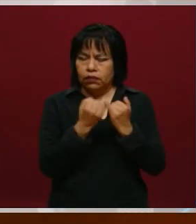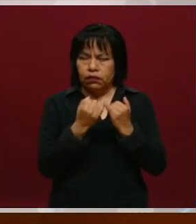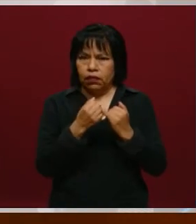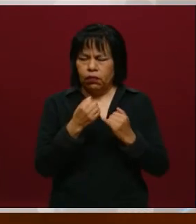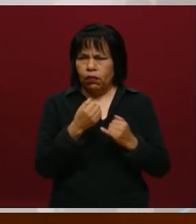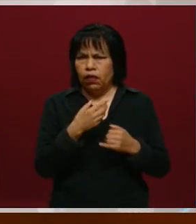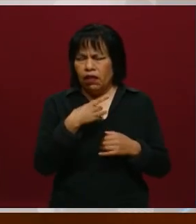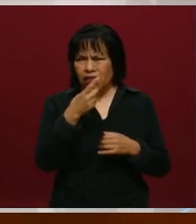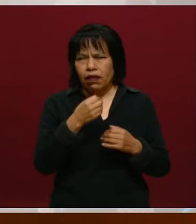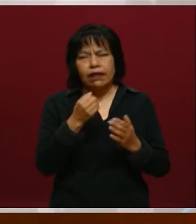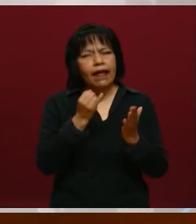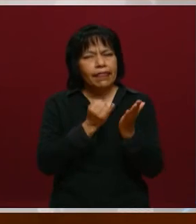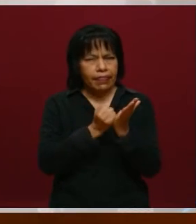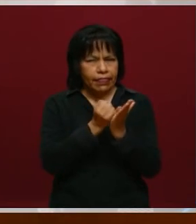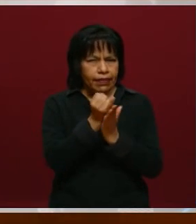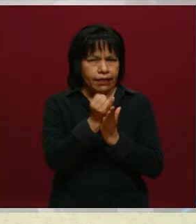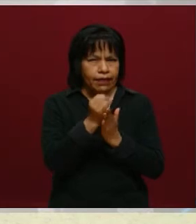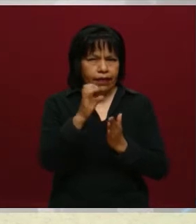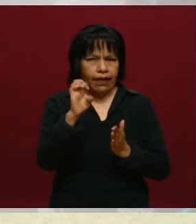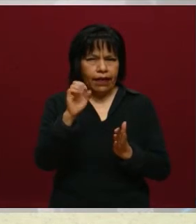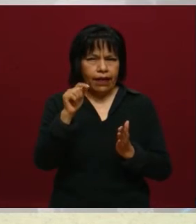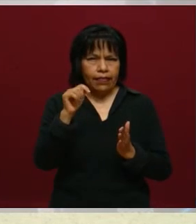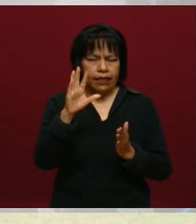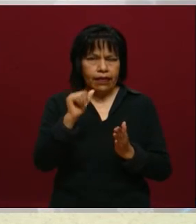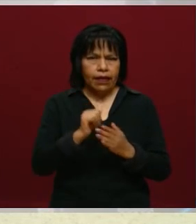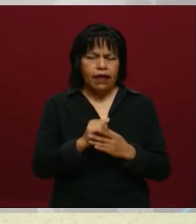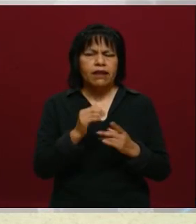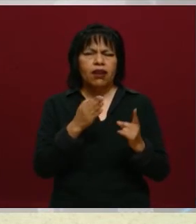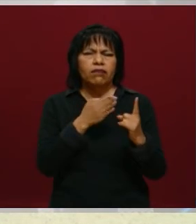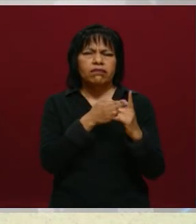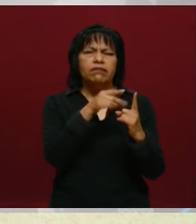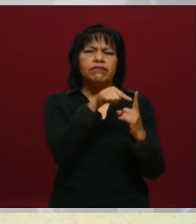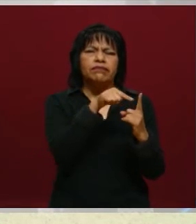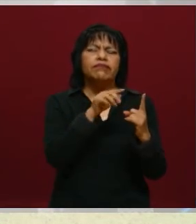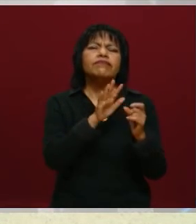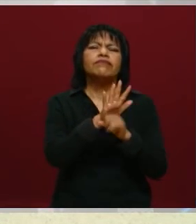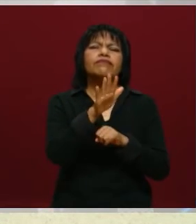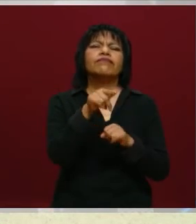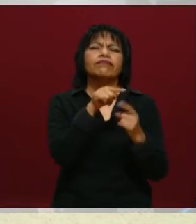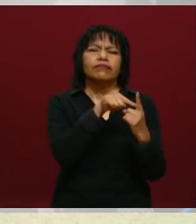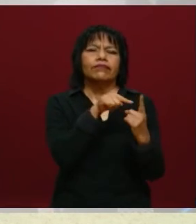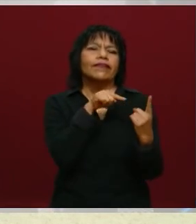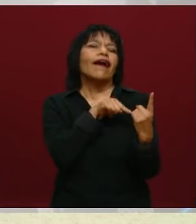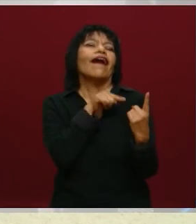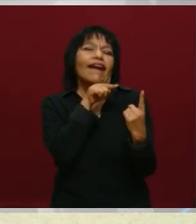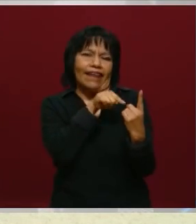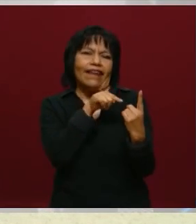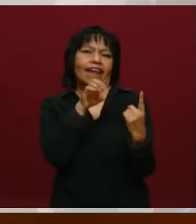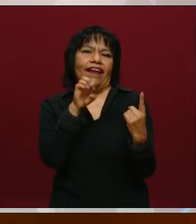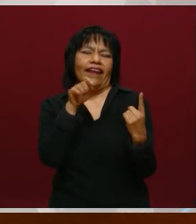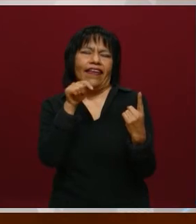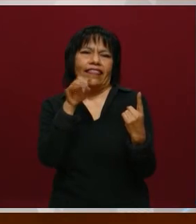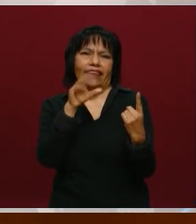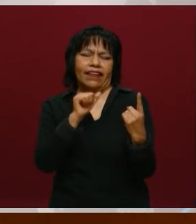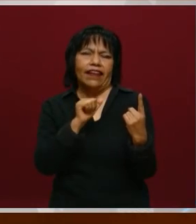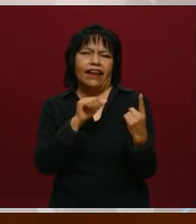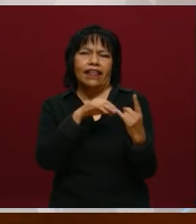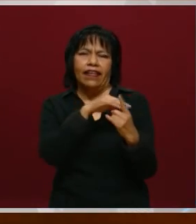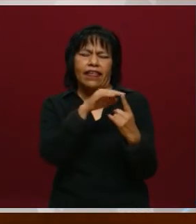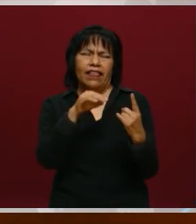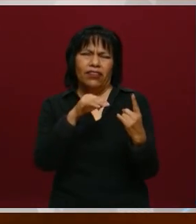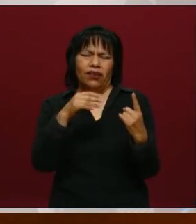estas decisiones éticas nos tienen que llevar precisamente a la ética de lo común de lo colectivo